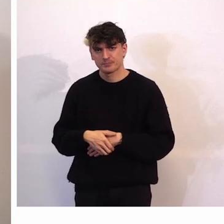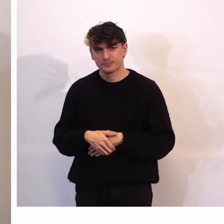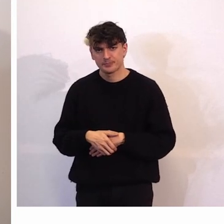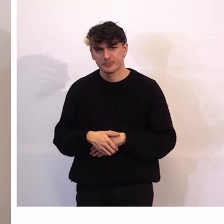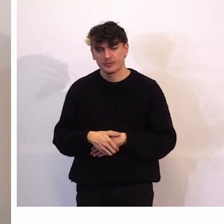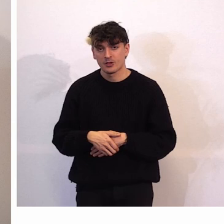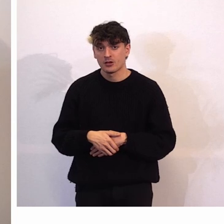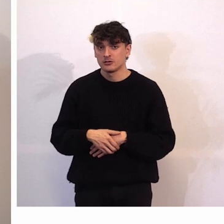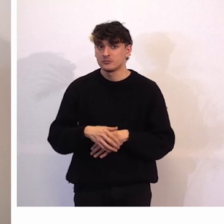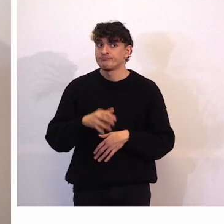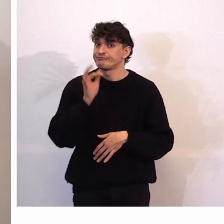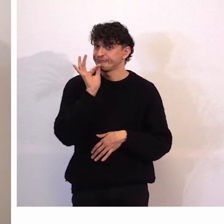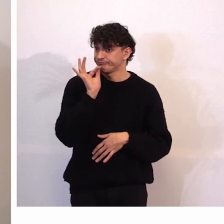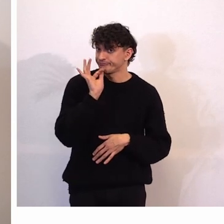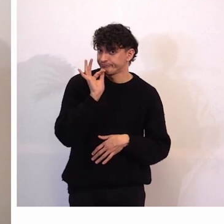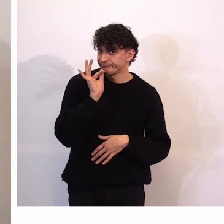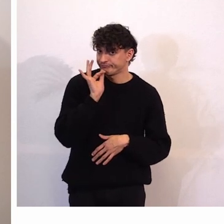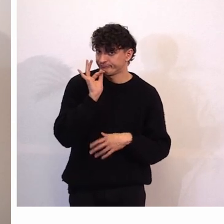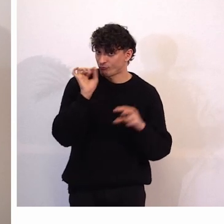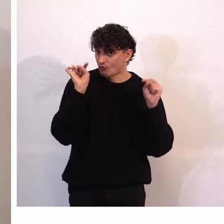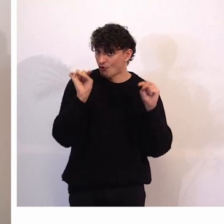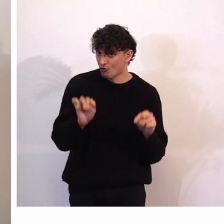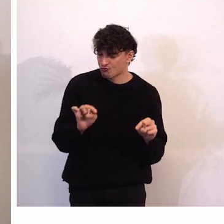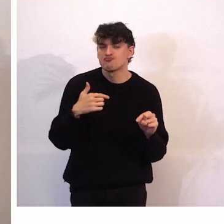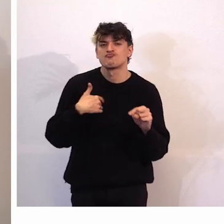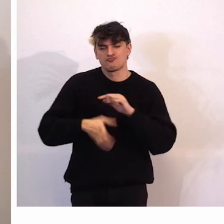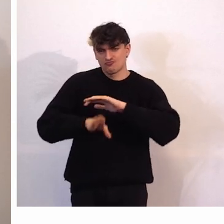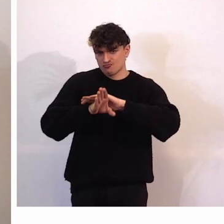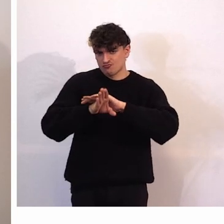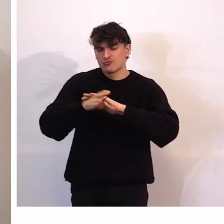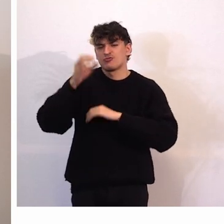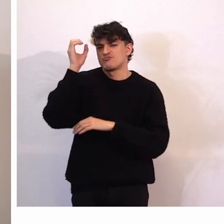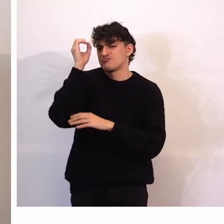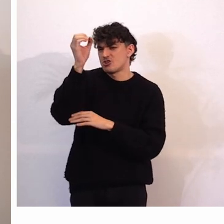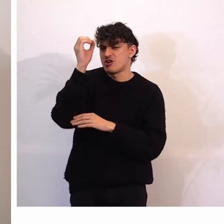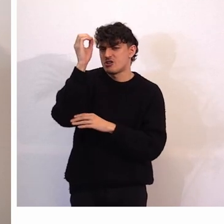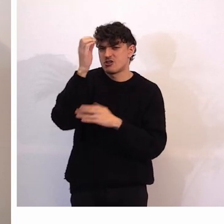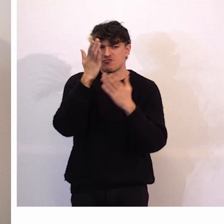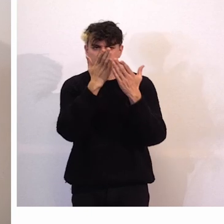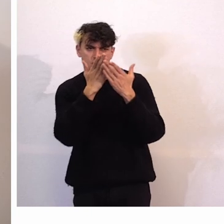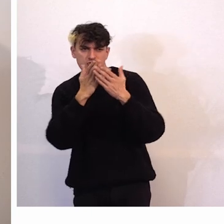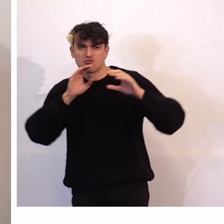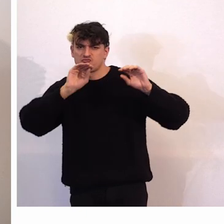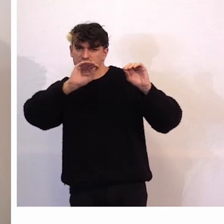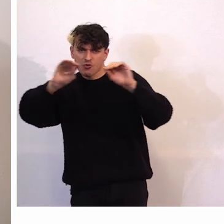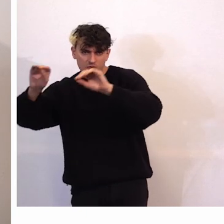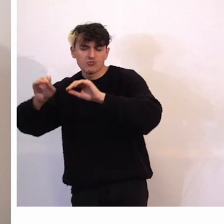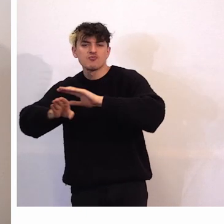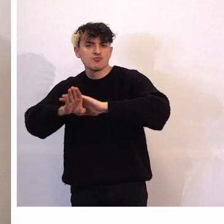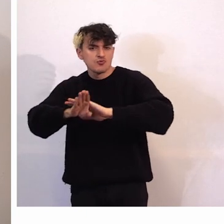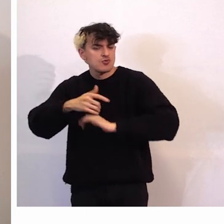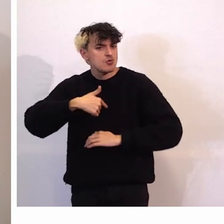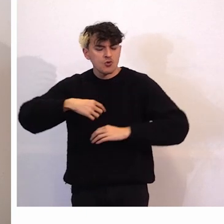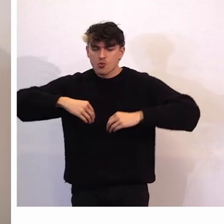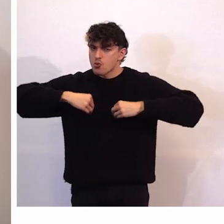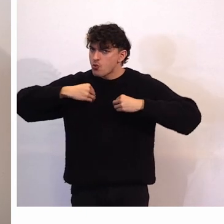Aún hoy sigo dando este tipo de charlas y cursos, y es algo que disfruto